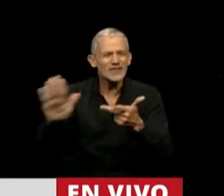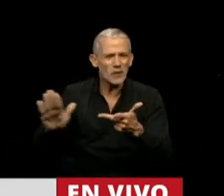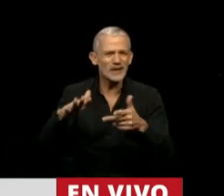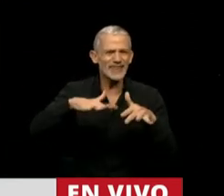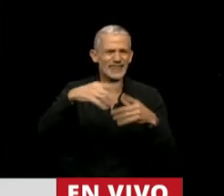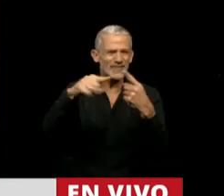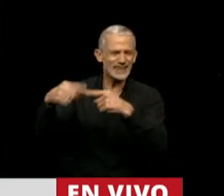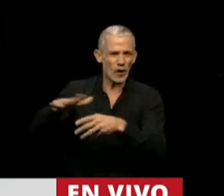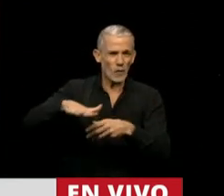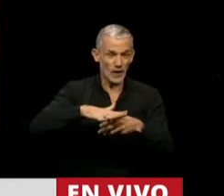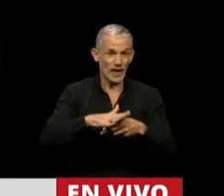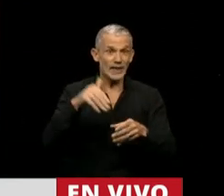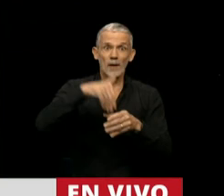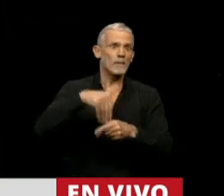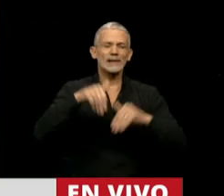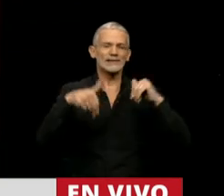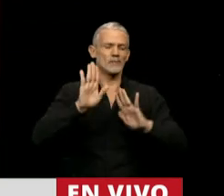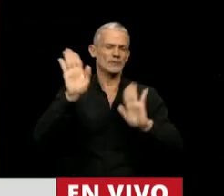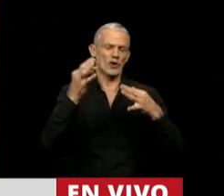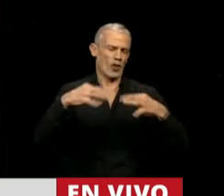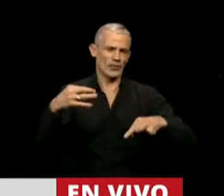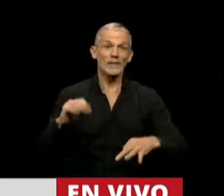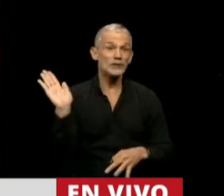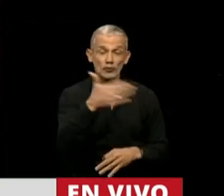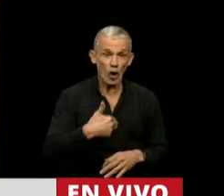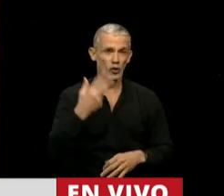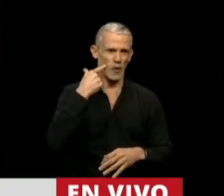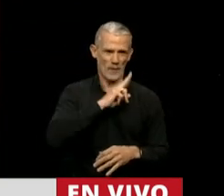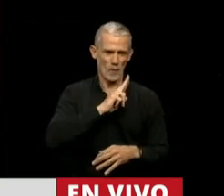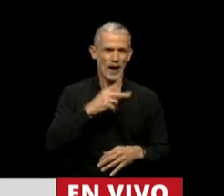La participación es central, porque justamente nosotros todos y